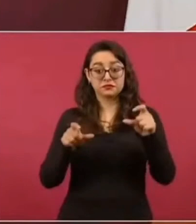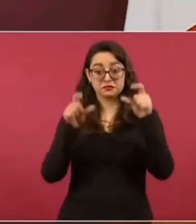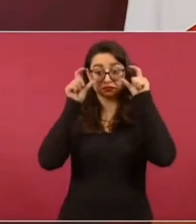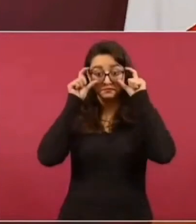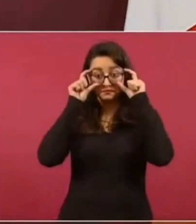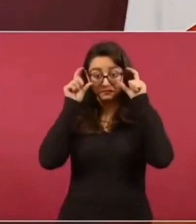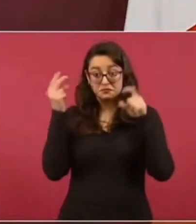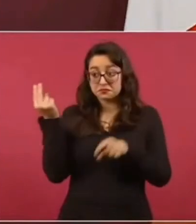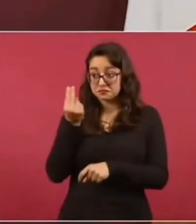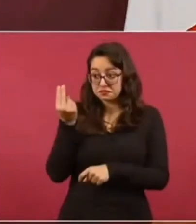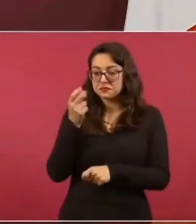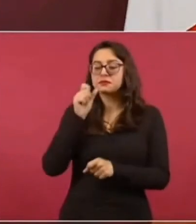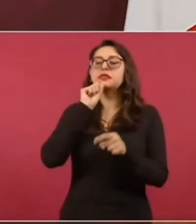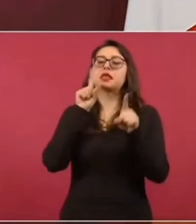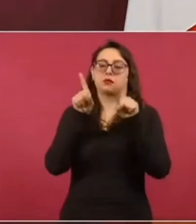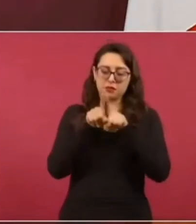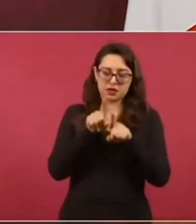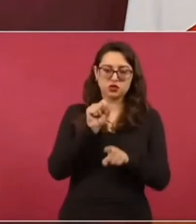lentes.